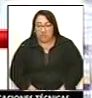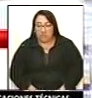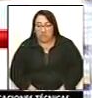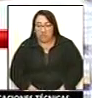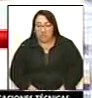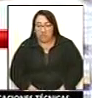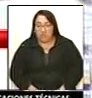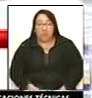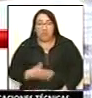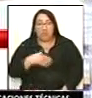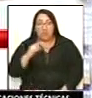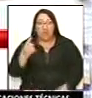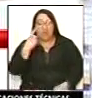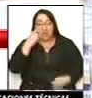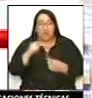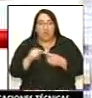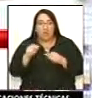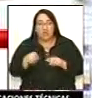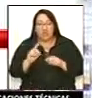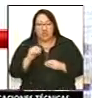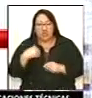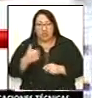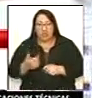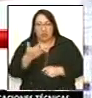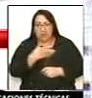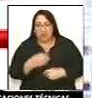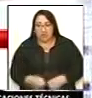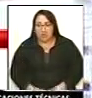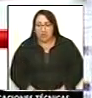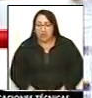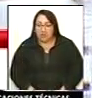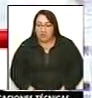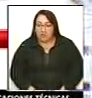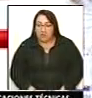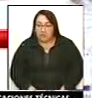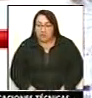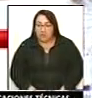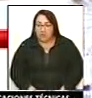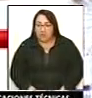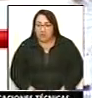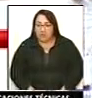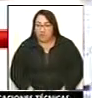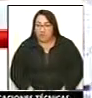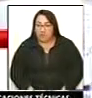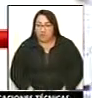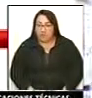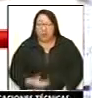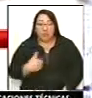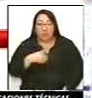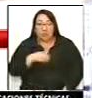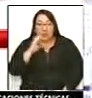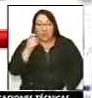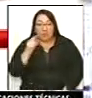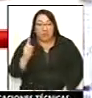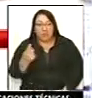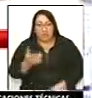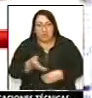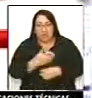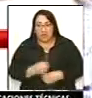primera observación es esa, señora presidenta, señores congresistas. Nosotros creemos que